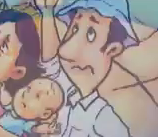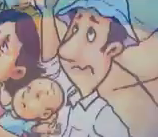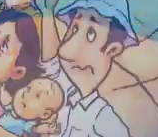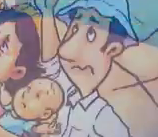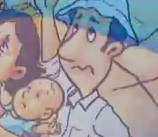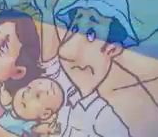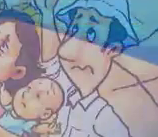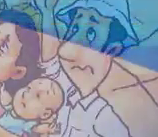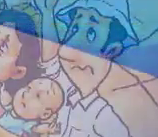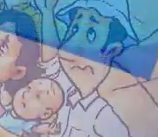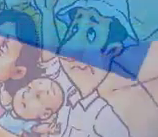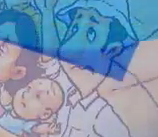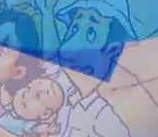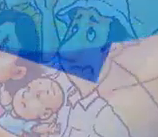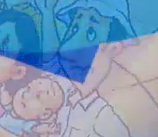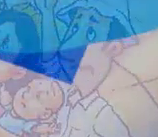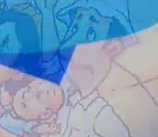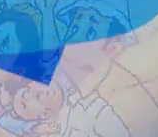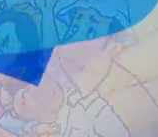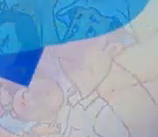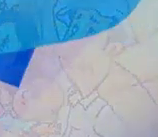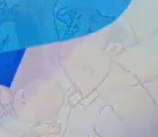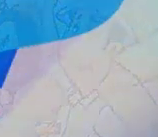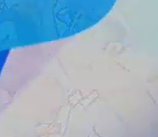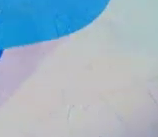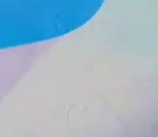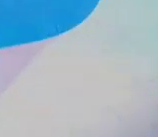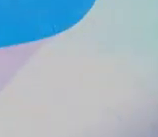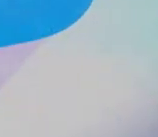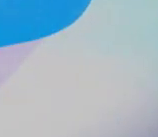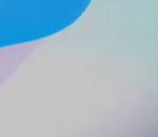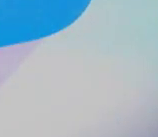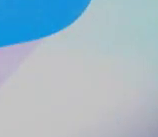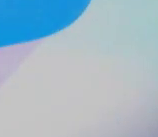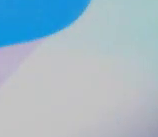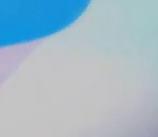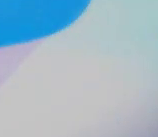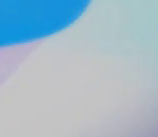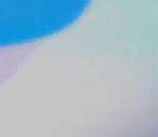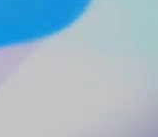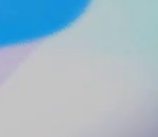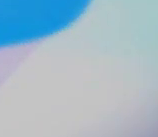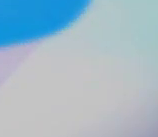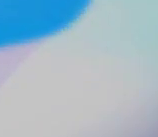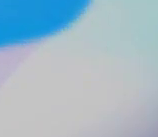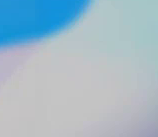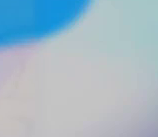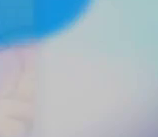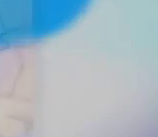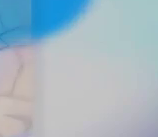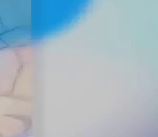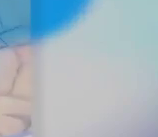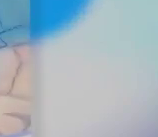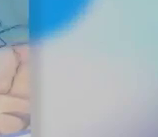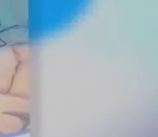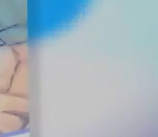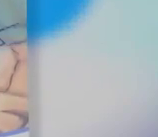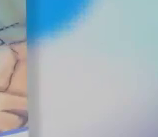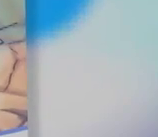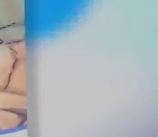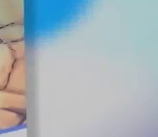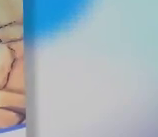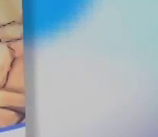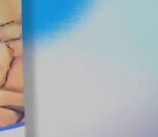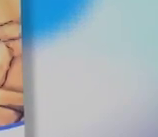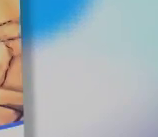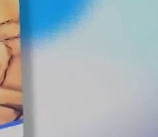ser votado próximamente, que es el proyecto de gestión integrada del recurso hídrico, ¿verdad? Y que tenemos el tiempo ya limitado para que